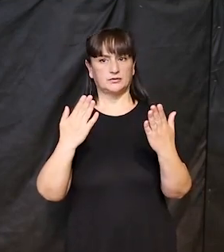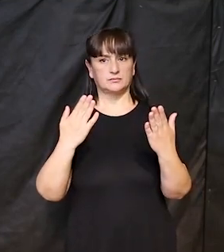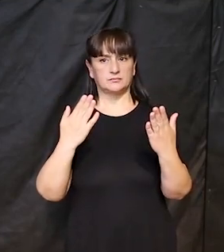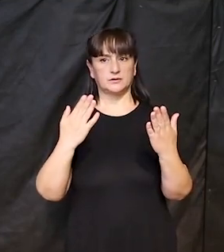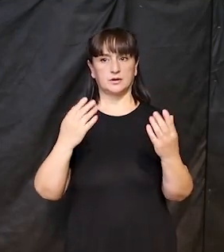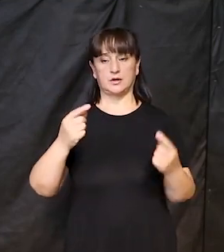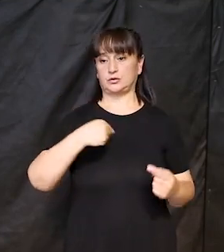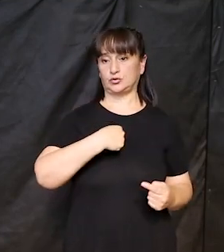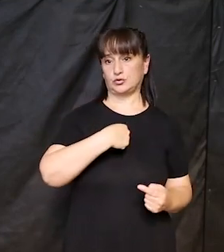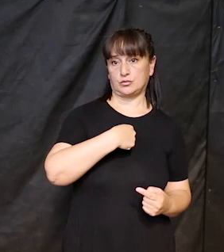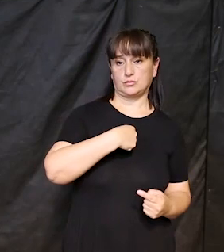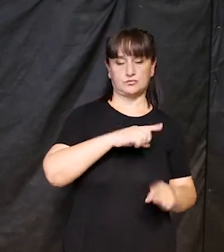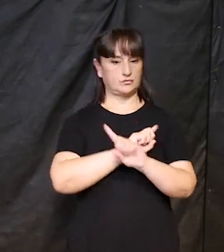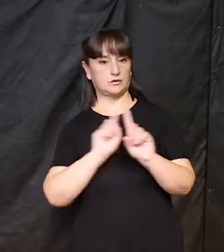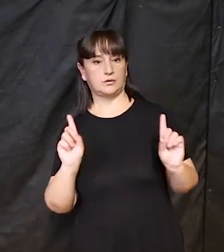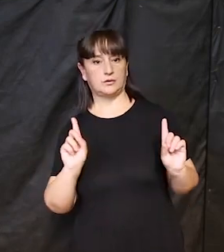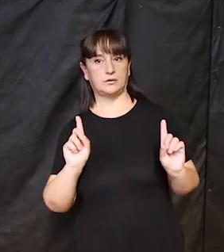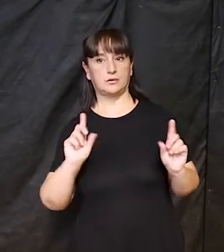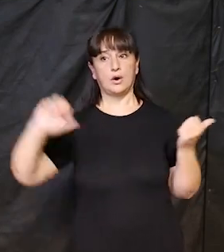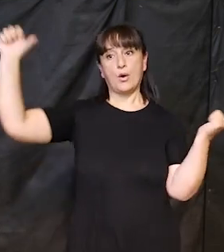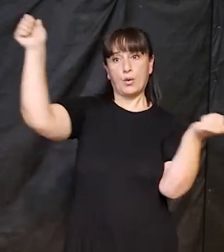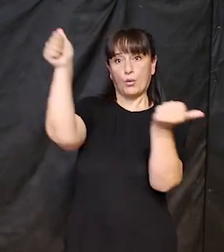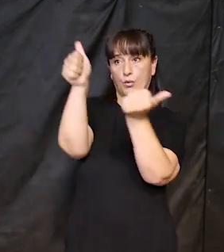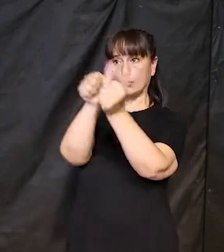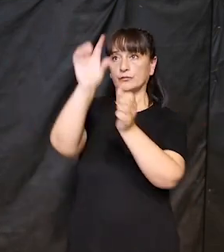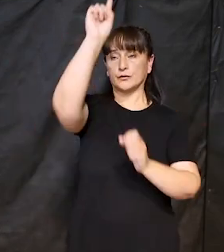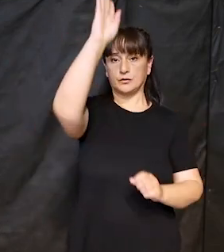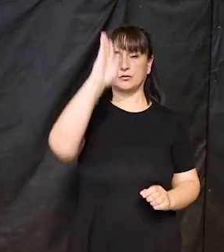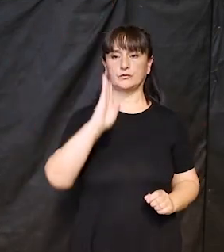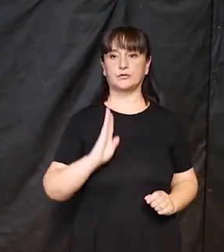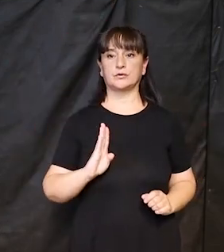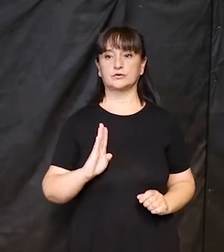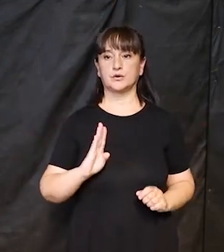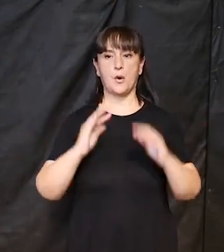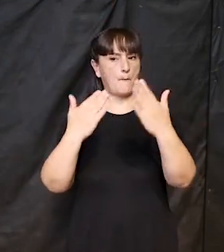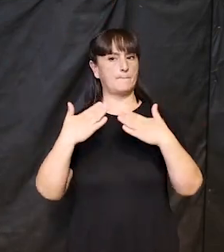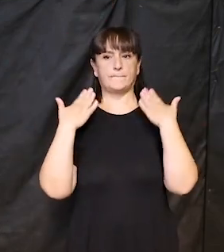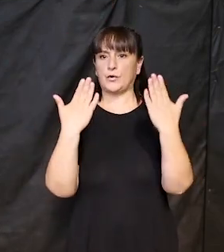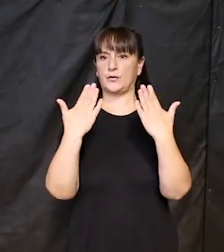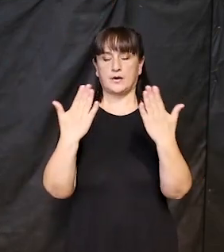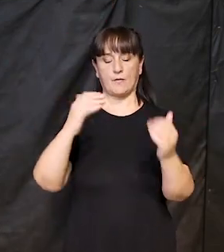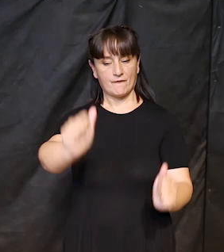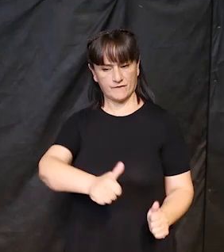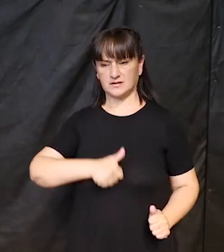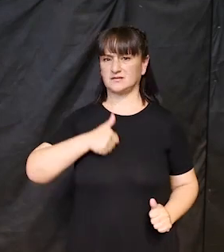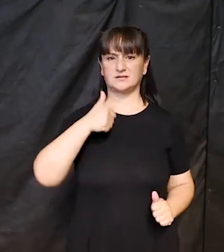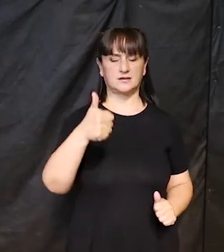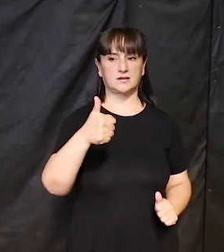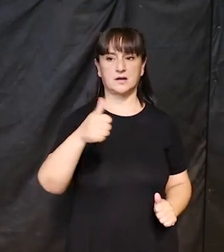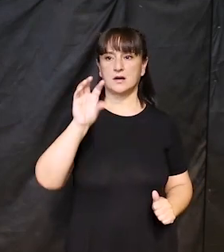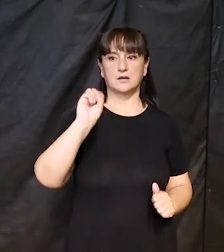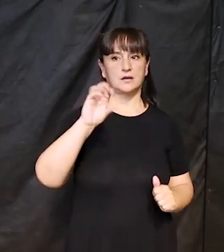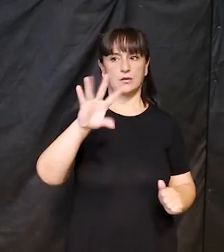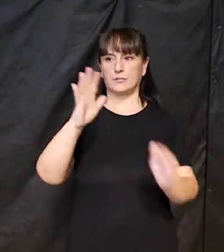situación que vivimos o que usted está viviendo en dios usted podrá salir adelante todo va a ser vencido en el